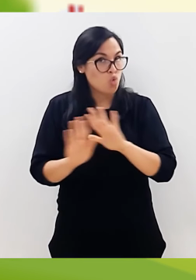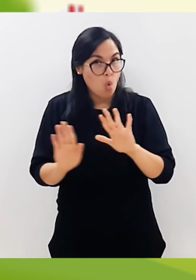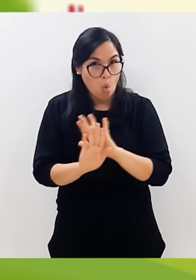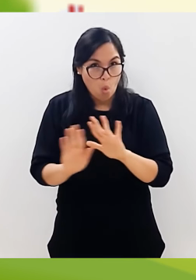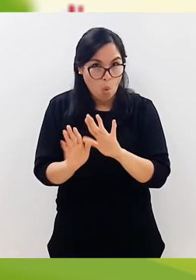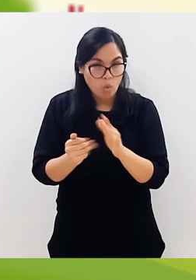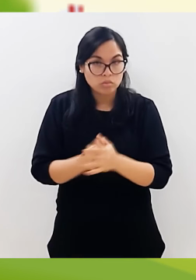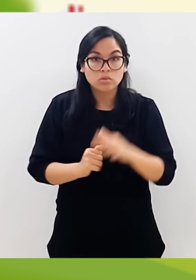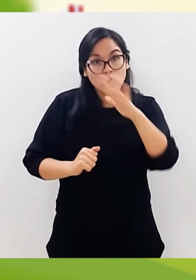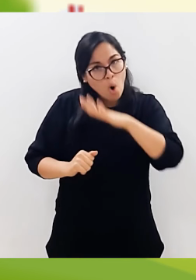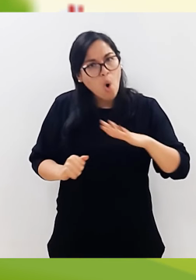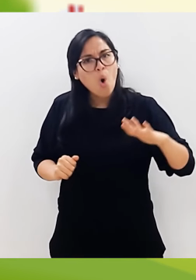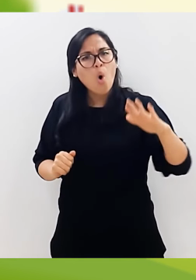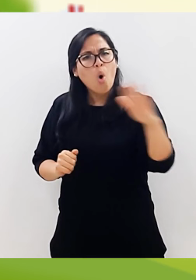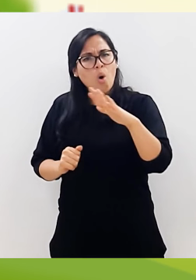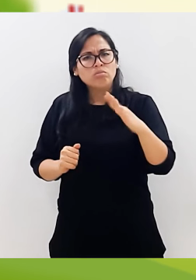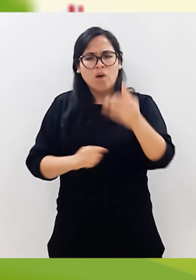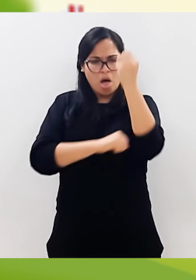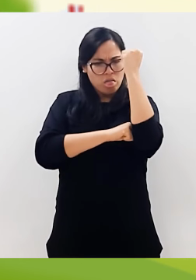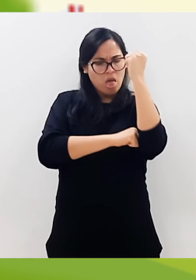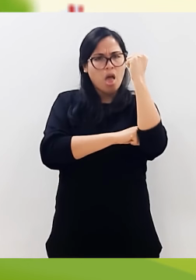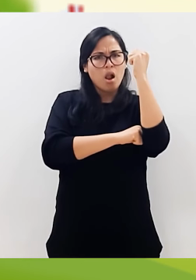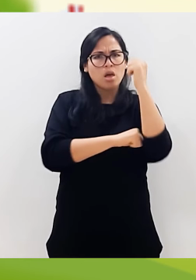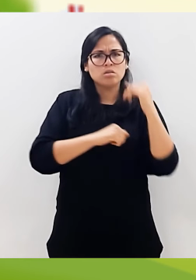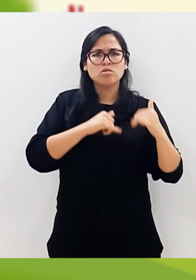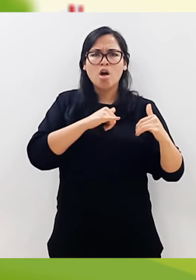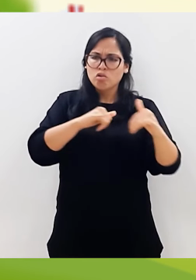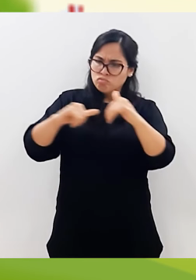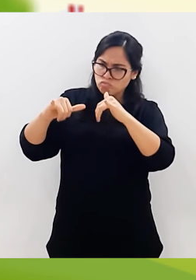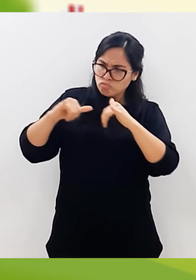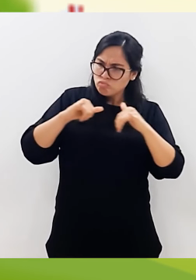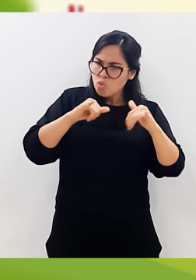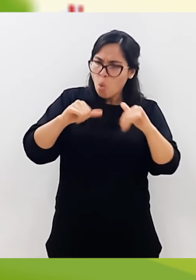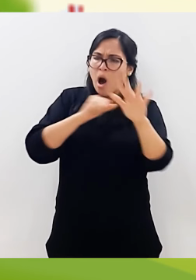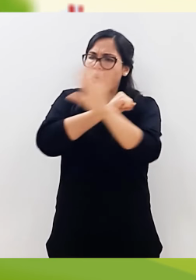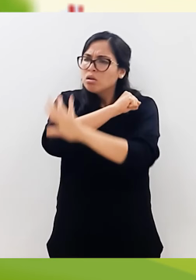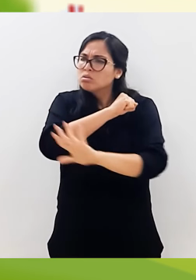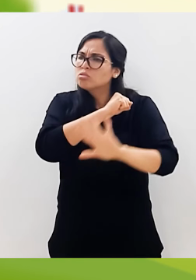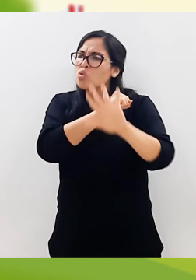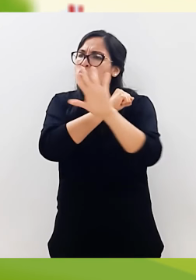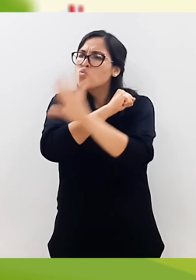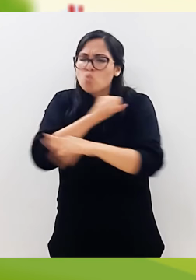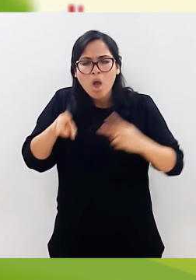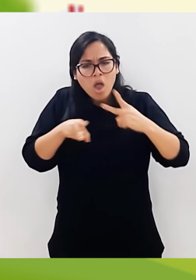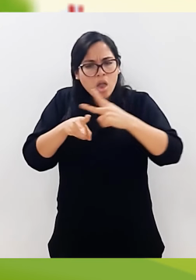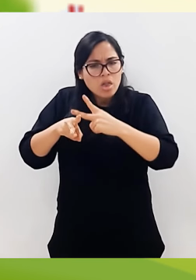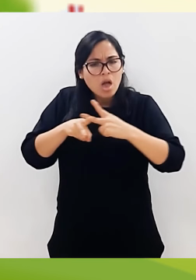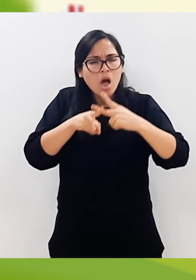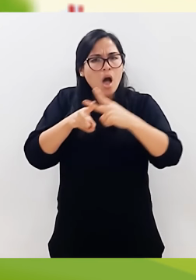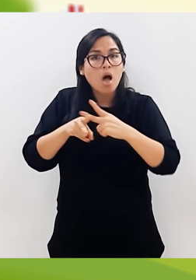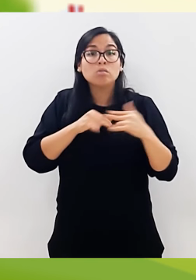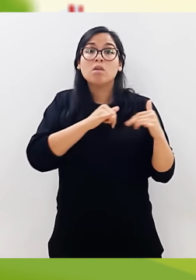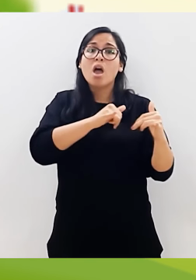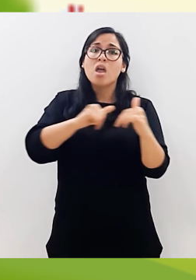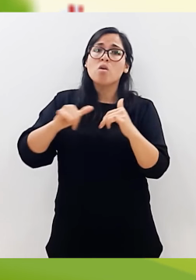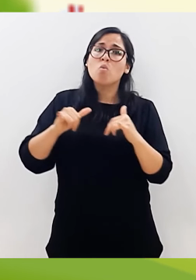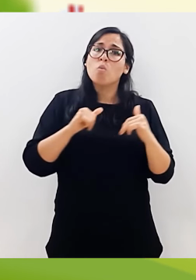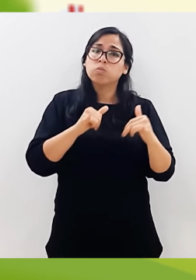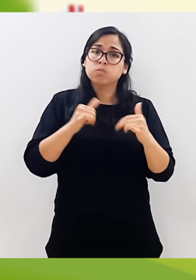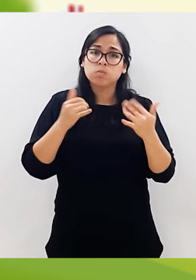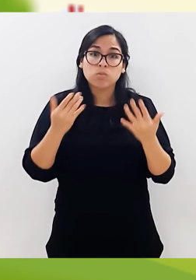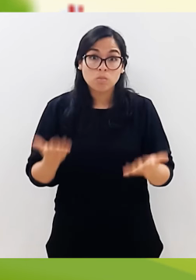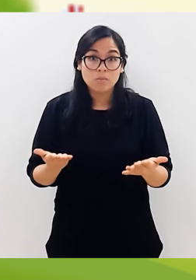Todos tienen derecho a ser tratados, protegidos y cuidados de la